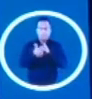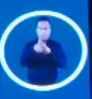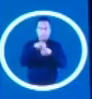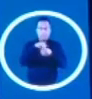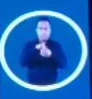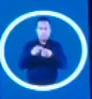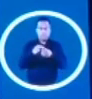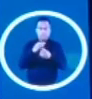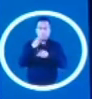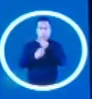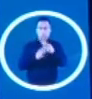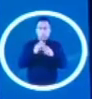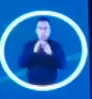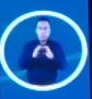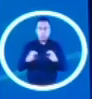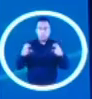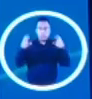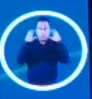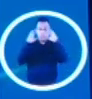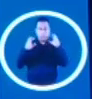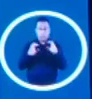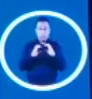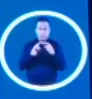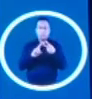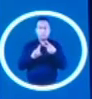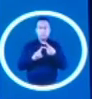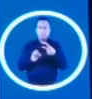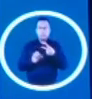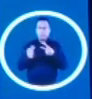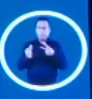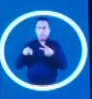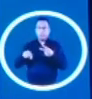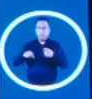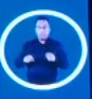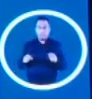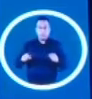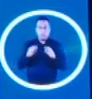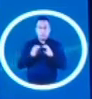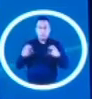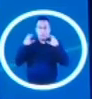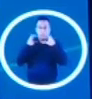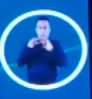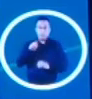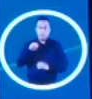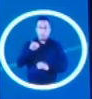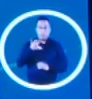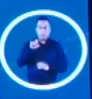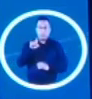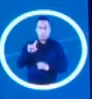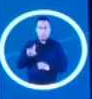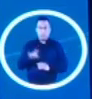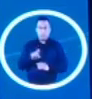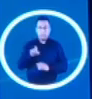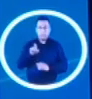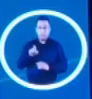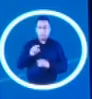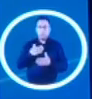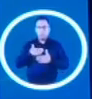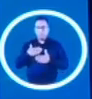Cámaras y presidente ejecutivo de la Cámara de Comercio de Bogotá, Nicolás Uribe